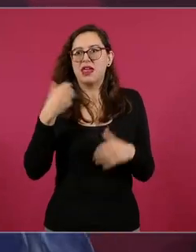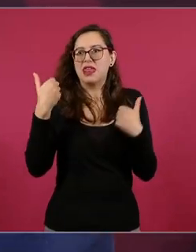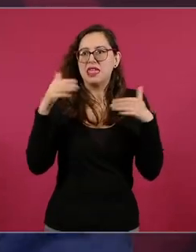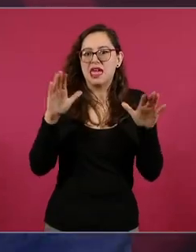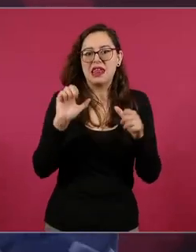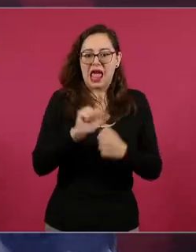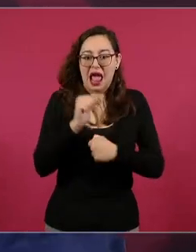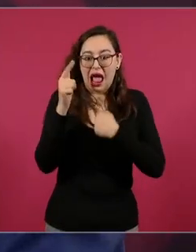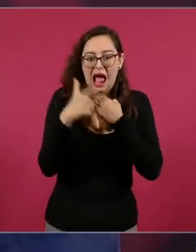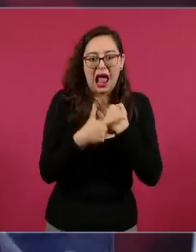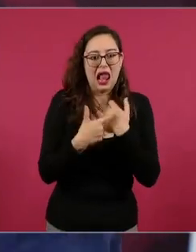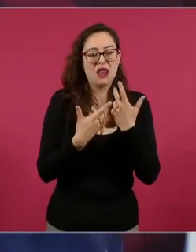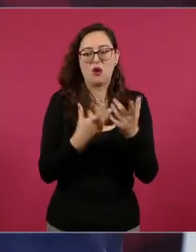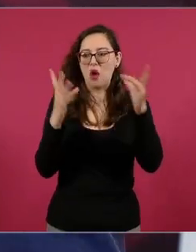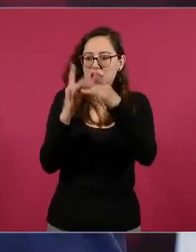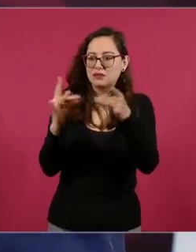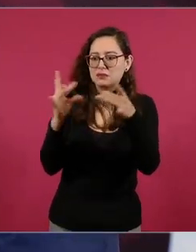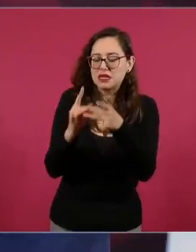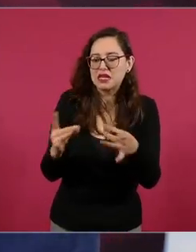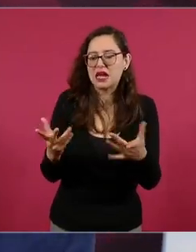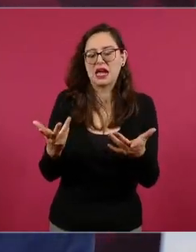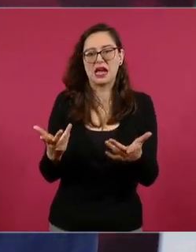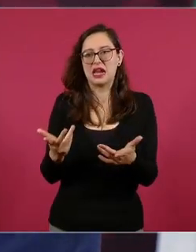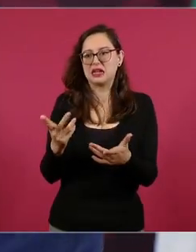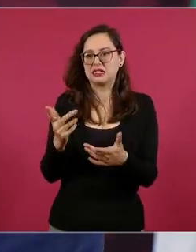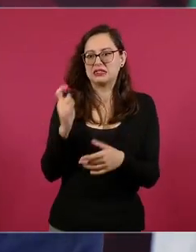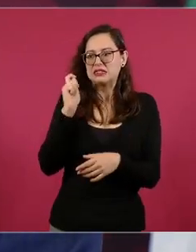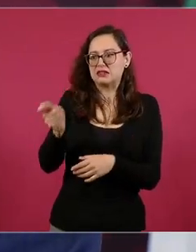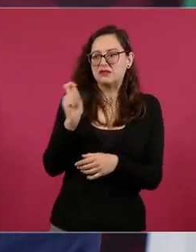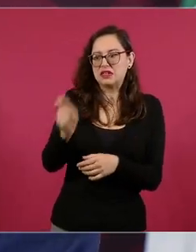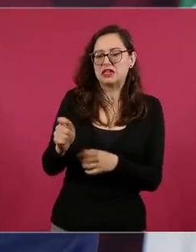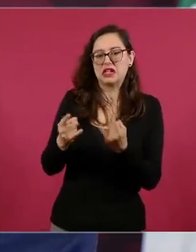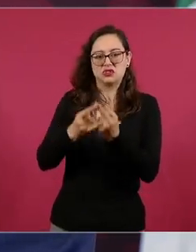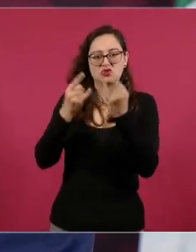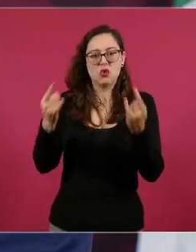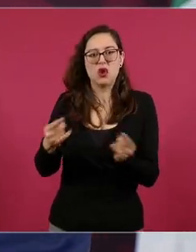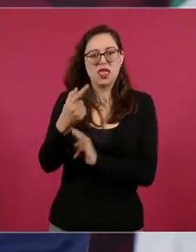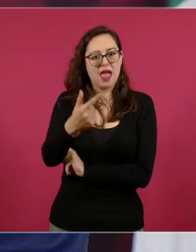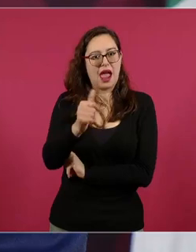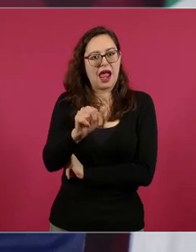sobre el caso García Luna.